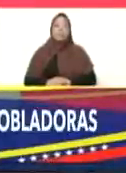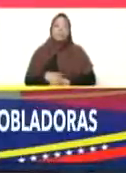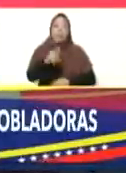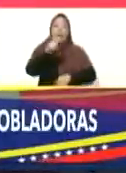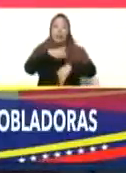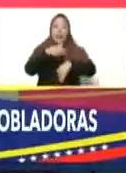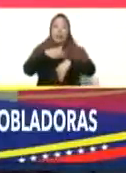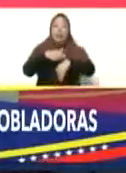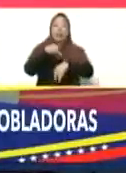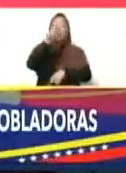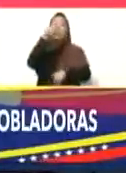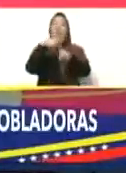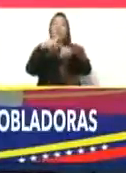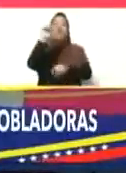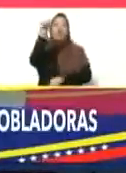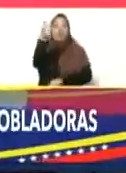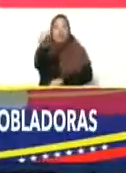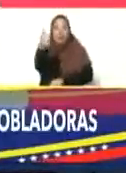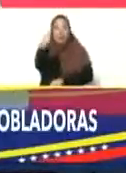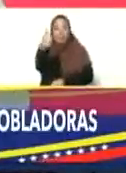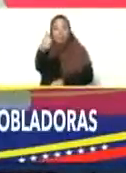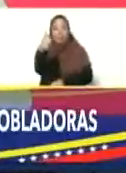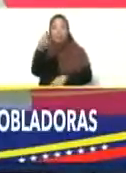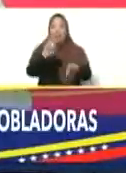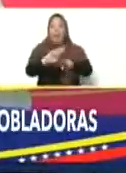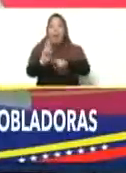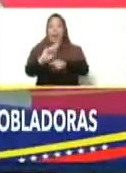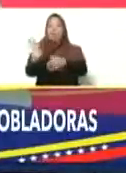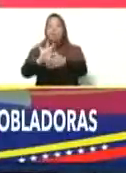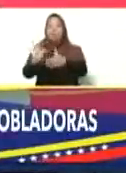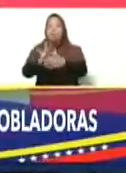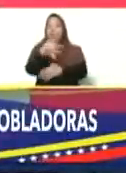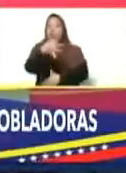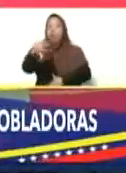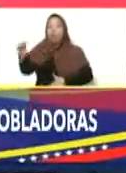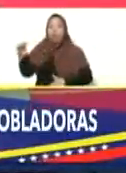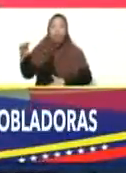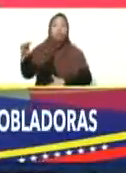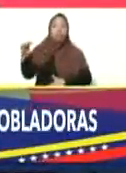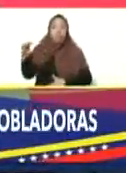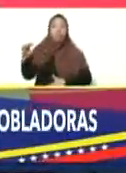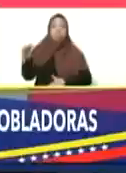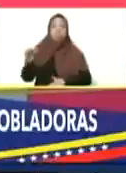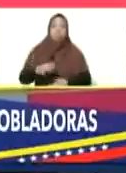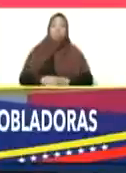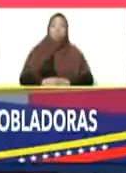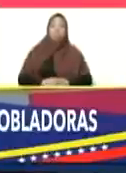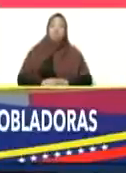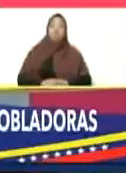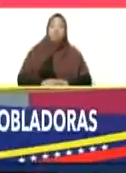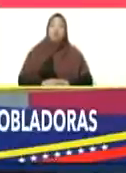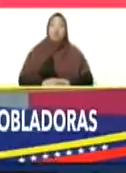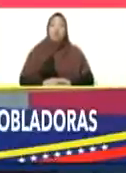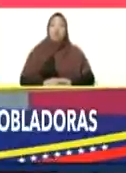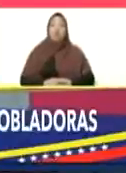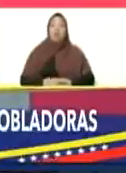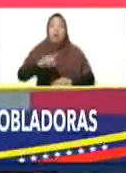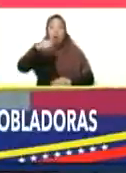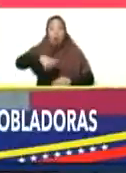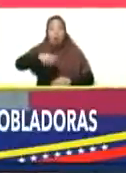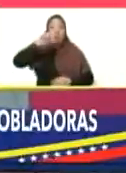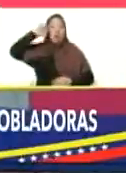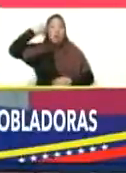real el 1 por 10 directo el 1 por 10 vamos a recordar hoy